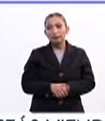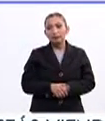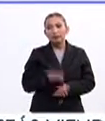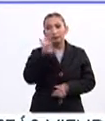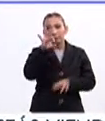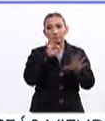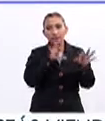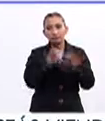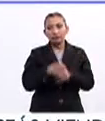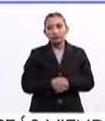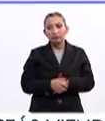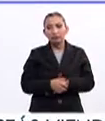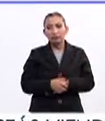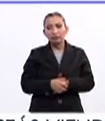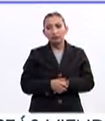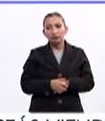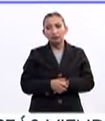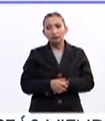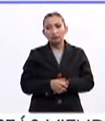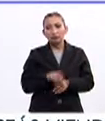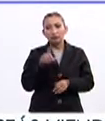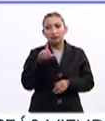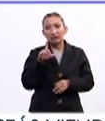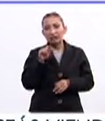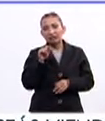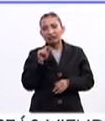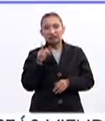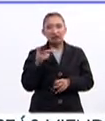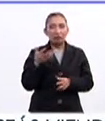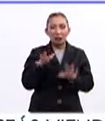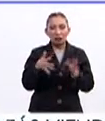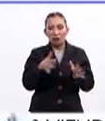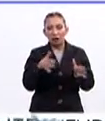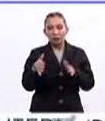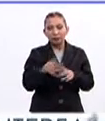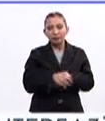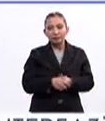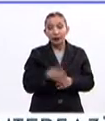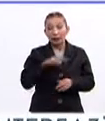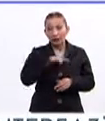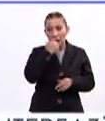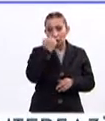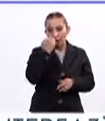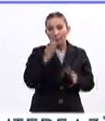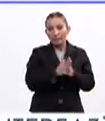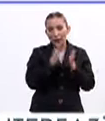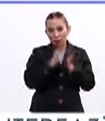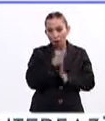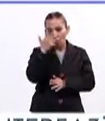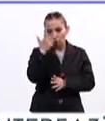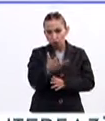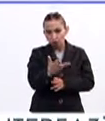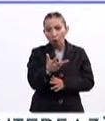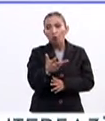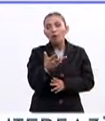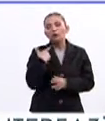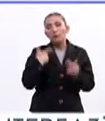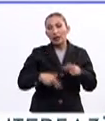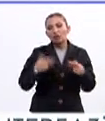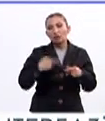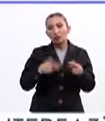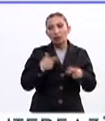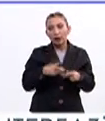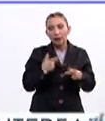fueron, creo que 70 o por ahí está. Bueno, de mi escuela participamos 8, fueron 8